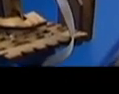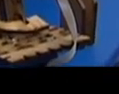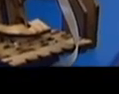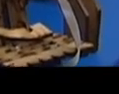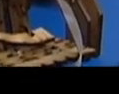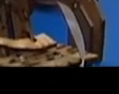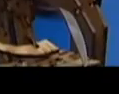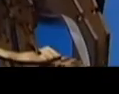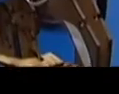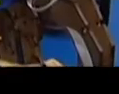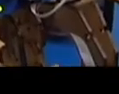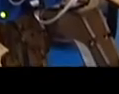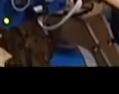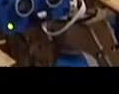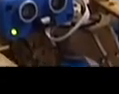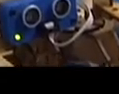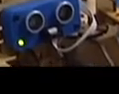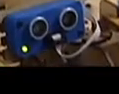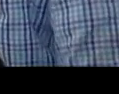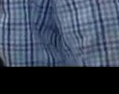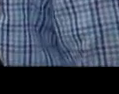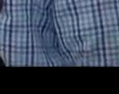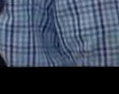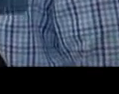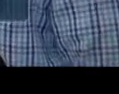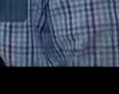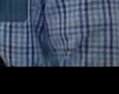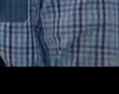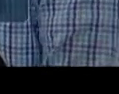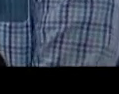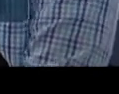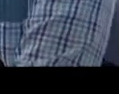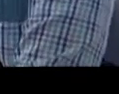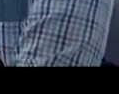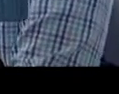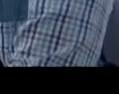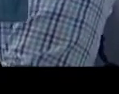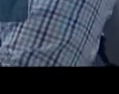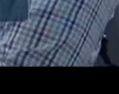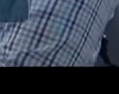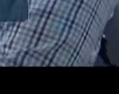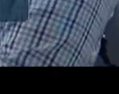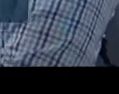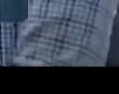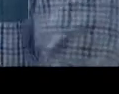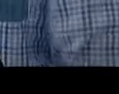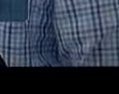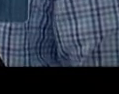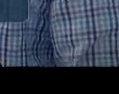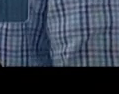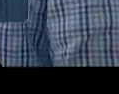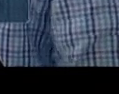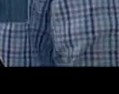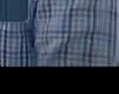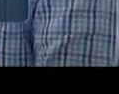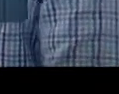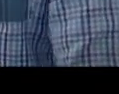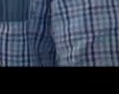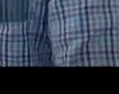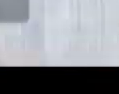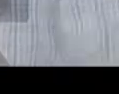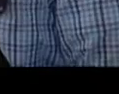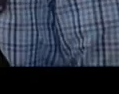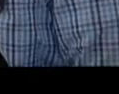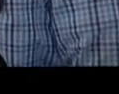a reforzar lo visto en sus respectivas escuelas. No todo me lo pueden dar ahí. Aquí me dan más cosas y hasta me enseñan más